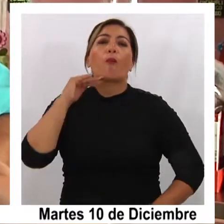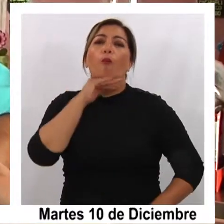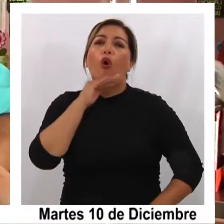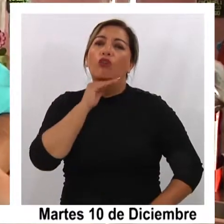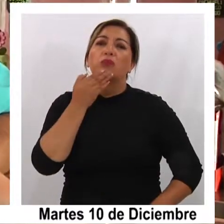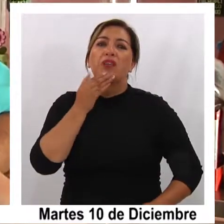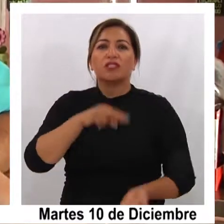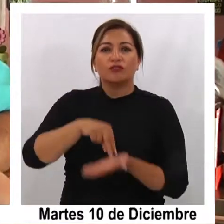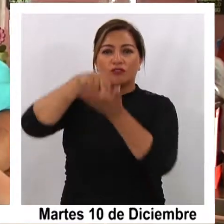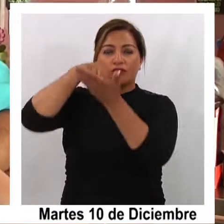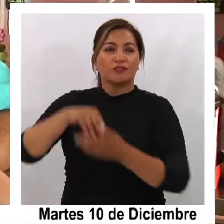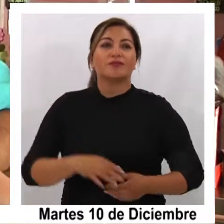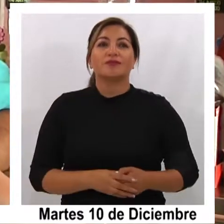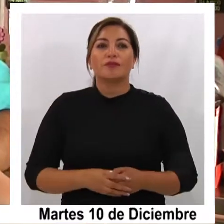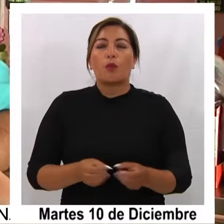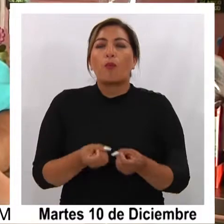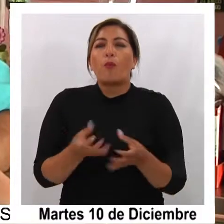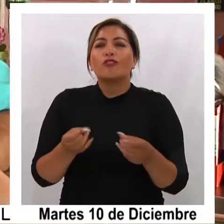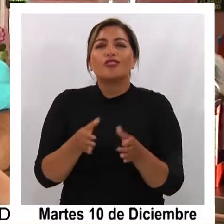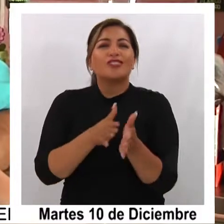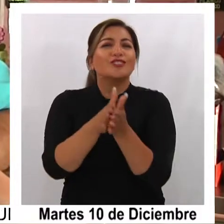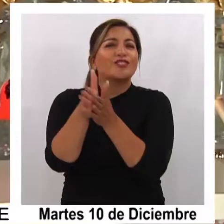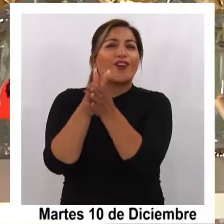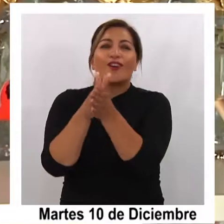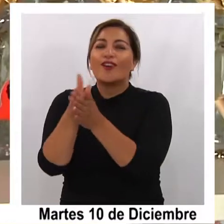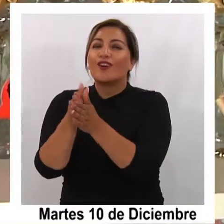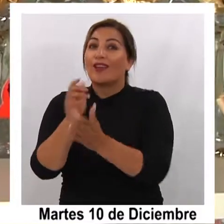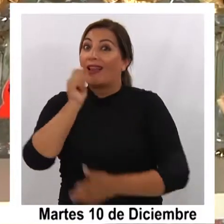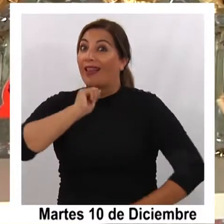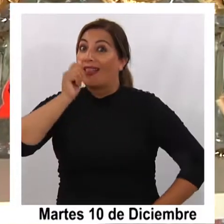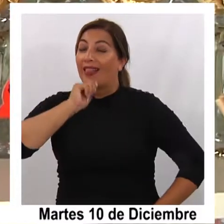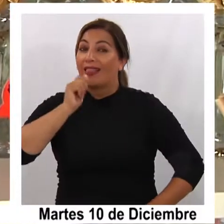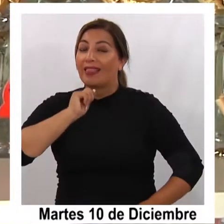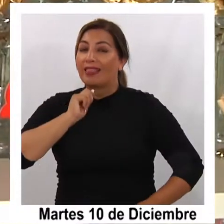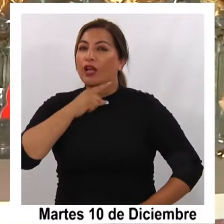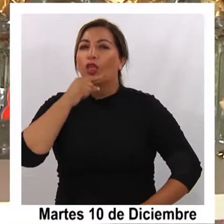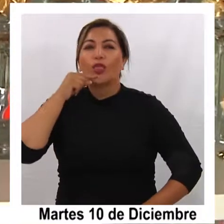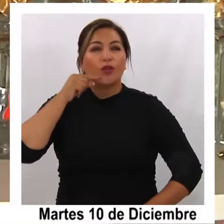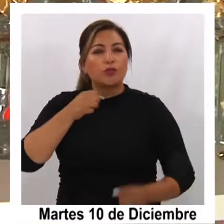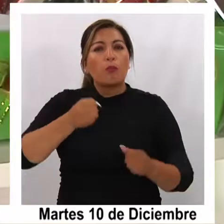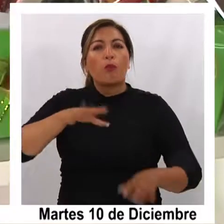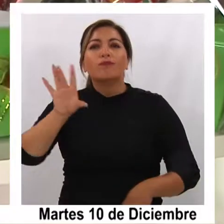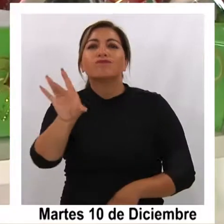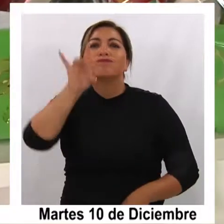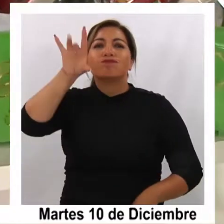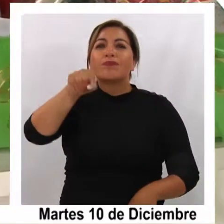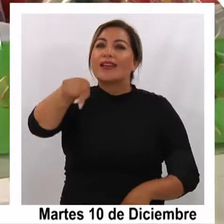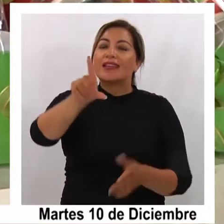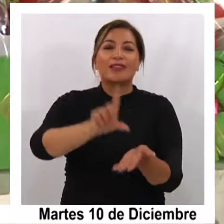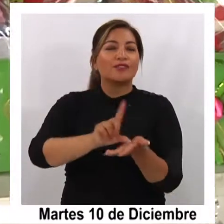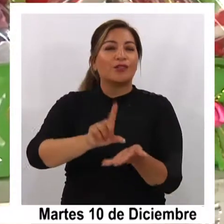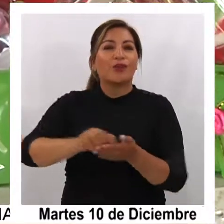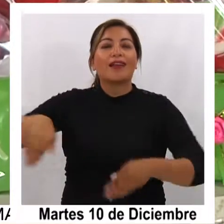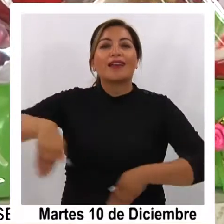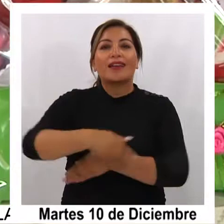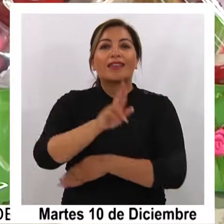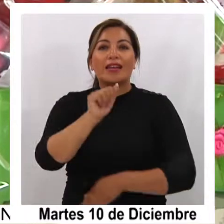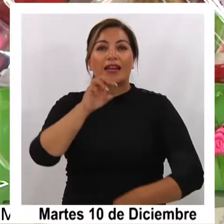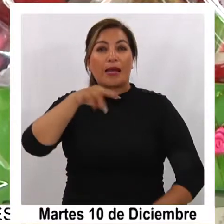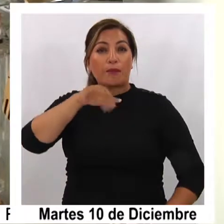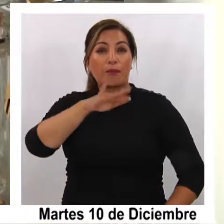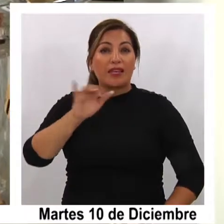y si no estamos en el mall o en la sofri. Una gran variedad de chocolates, paletas y merengues podemos